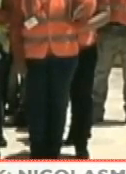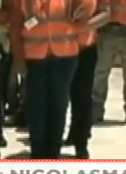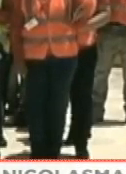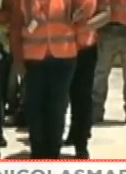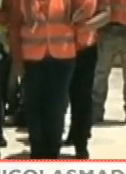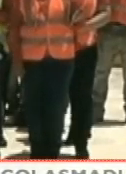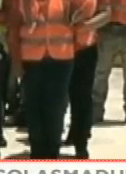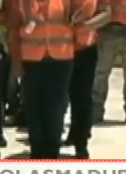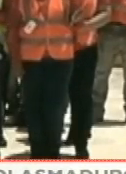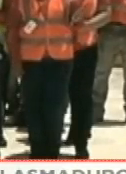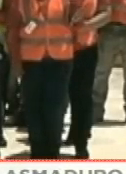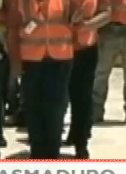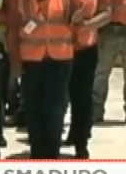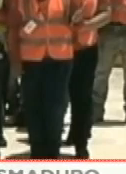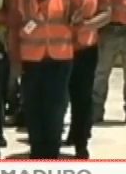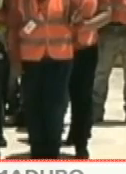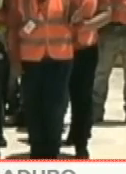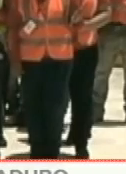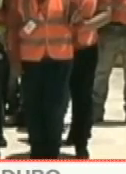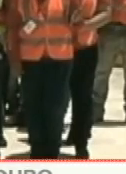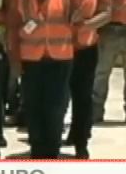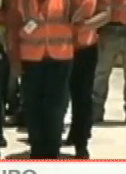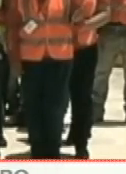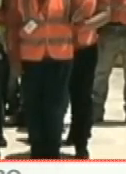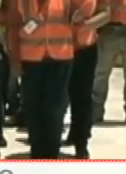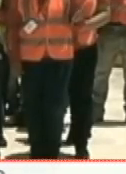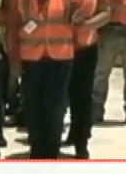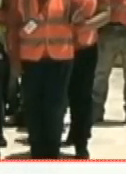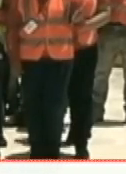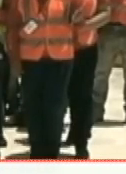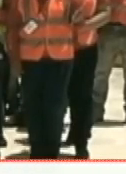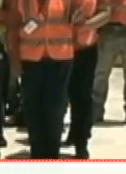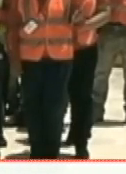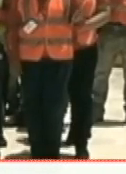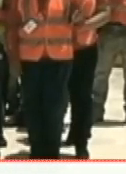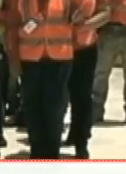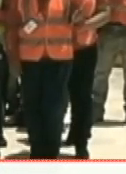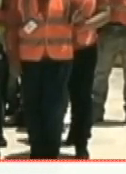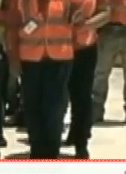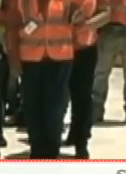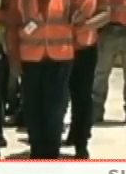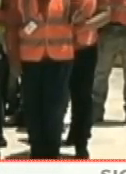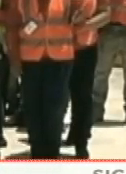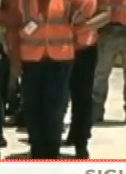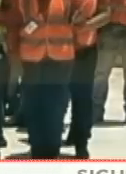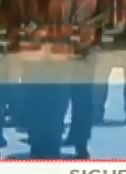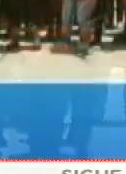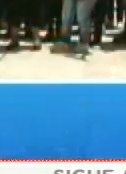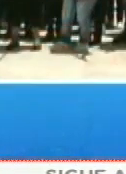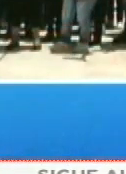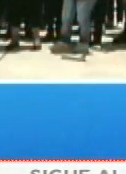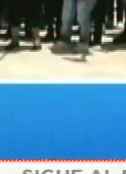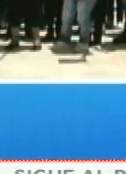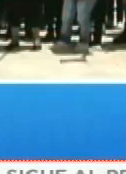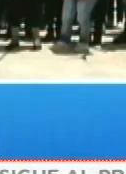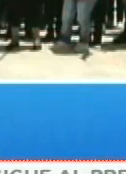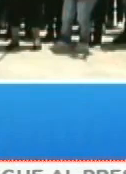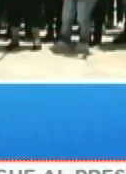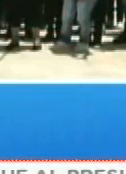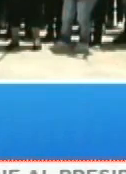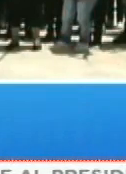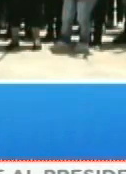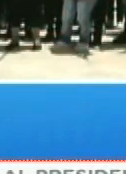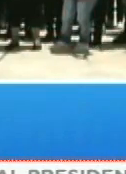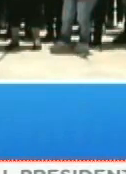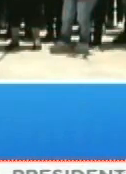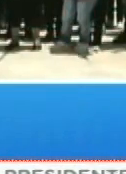mensajes, son trabajos, son historias que nosotros estamos construyendo junto al pueblo venezolano, y así vamos construyendo esta patria grande, la patria de Bolívar y